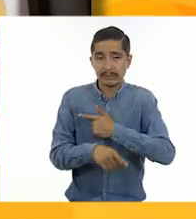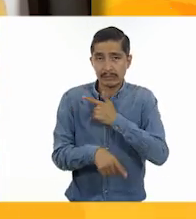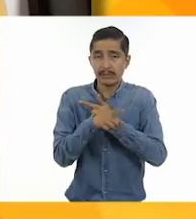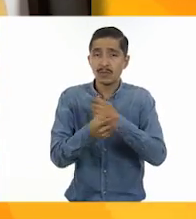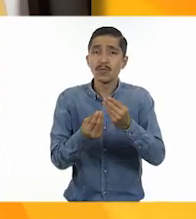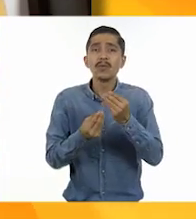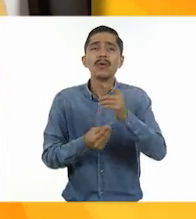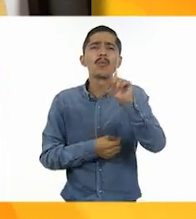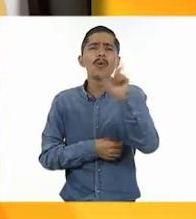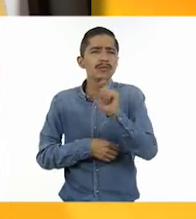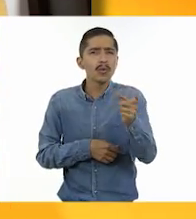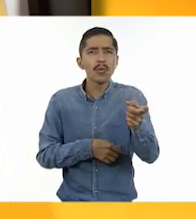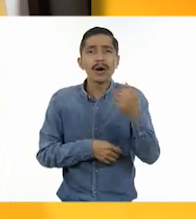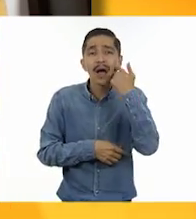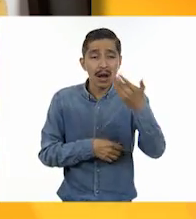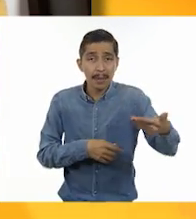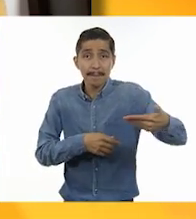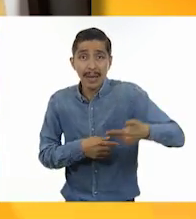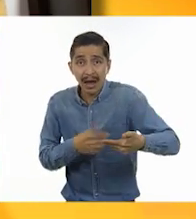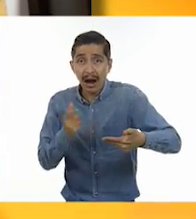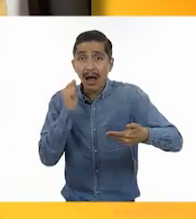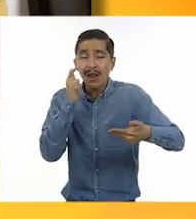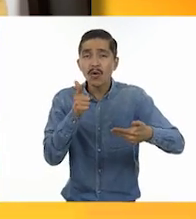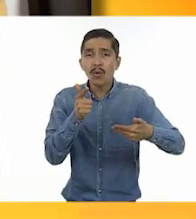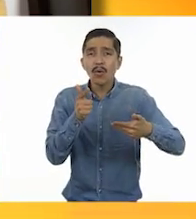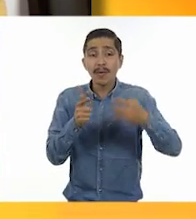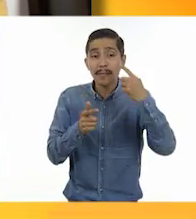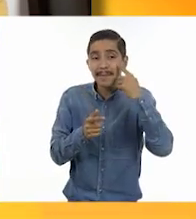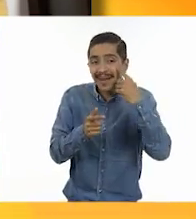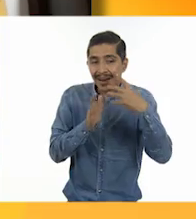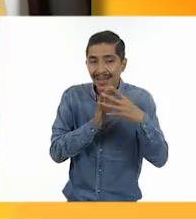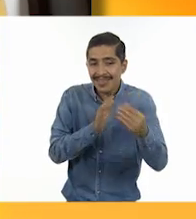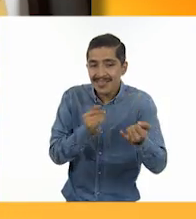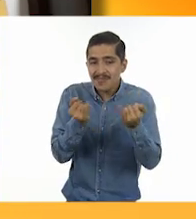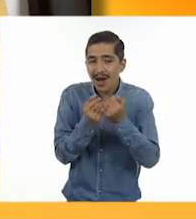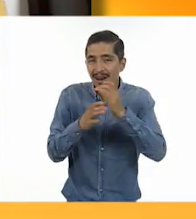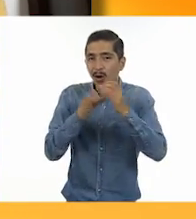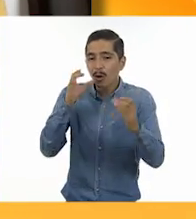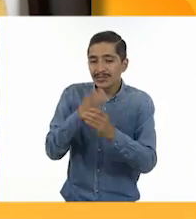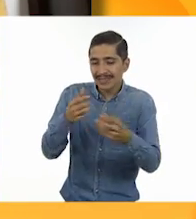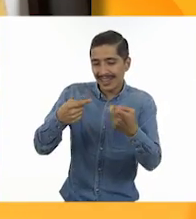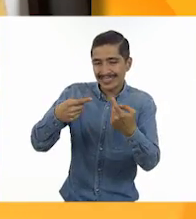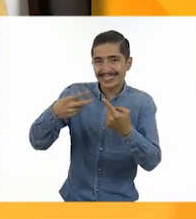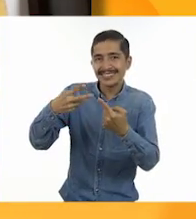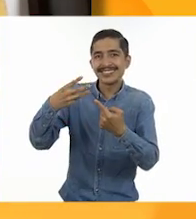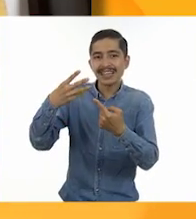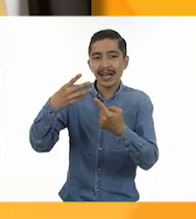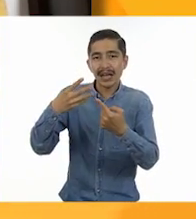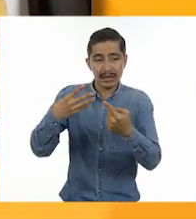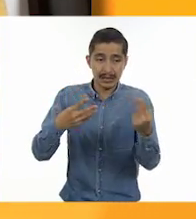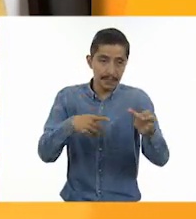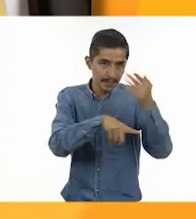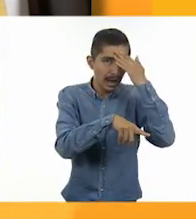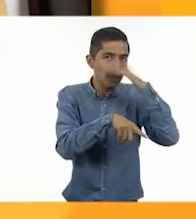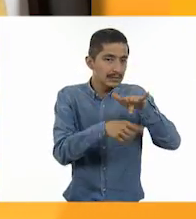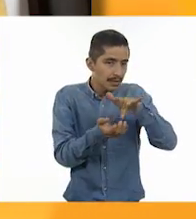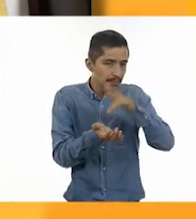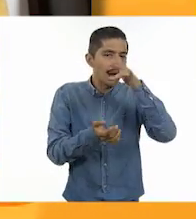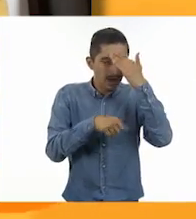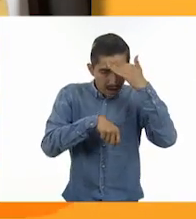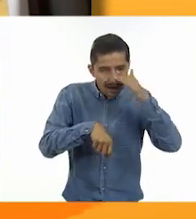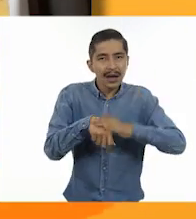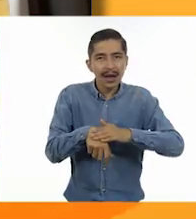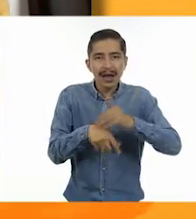él nos quiere pedir algo, repetimos el nombre de los objetos para que sepa que ese es el nombre correcto de lo que él